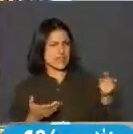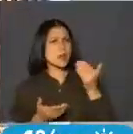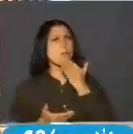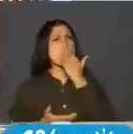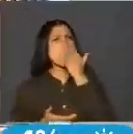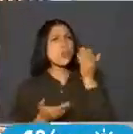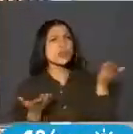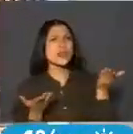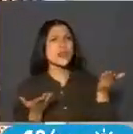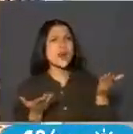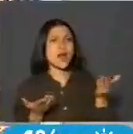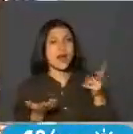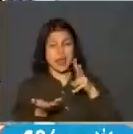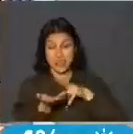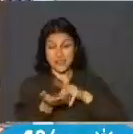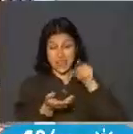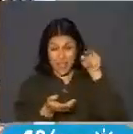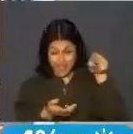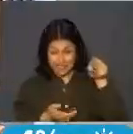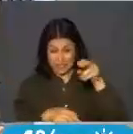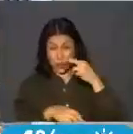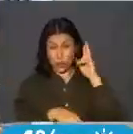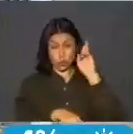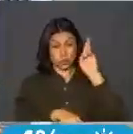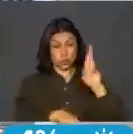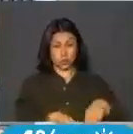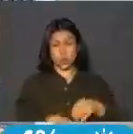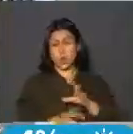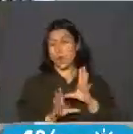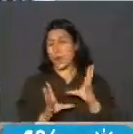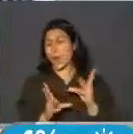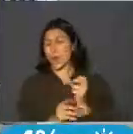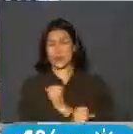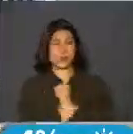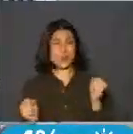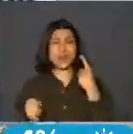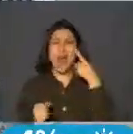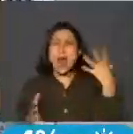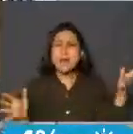la verdad es que hace mucho frío y lo vemos bien abrigado, se ve que hay viento. Vea.